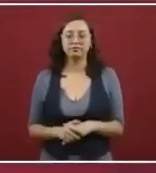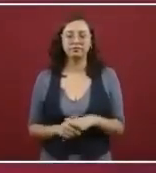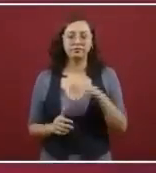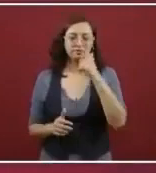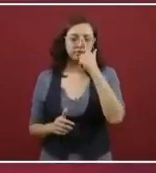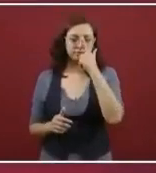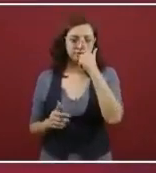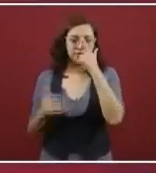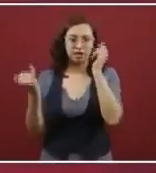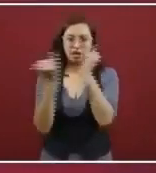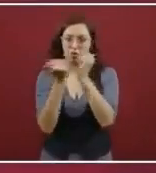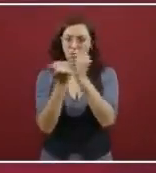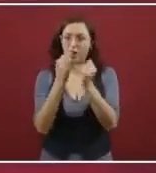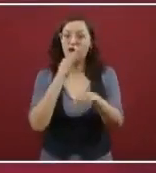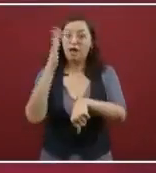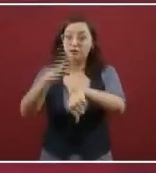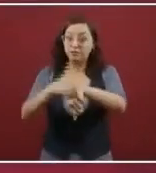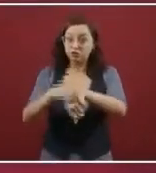de impuestos,